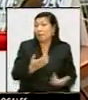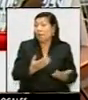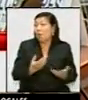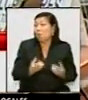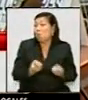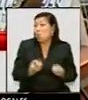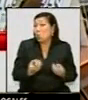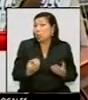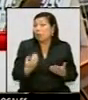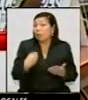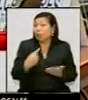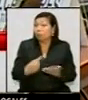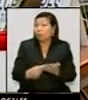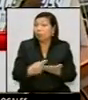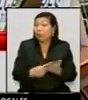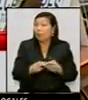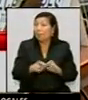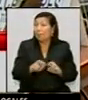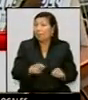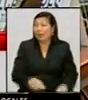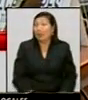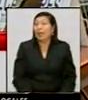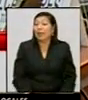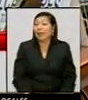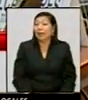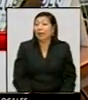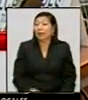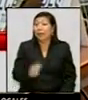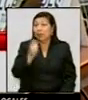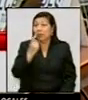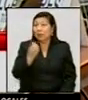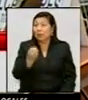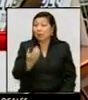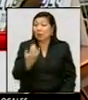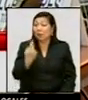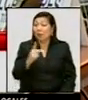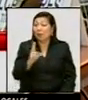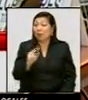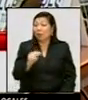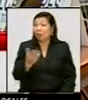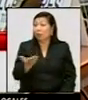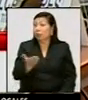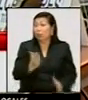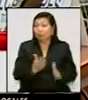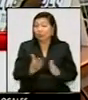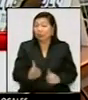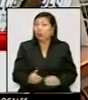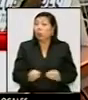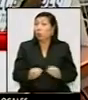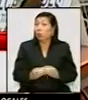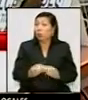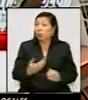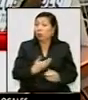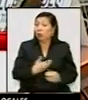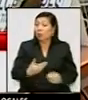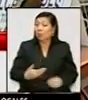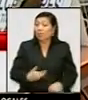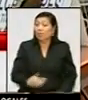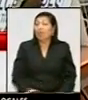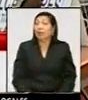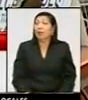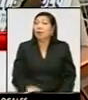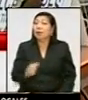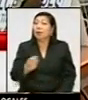ha habido un nivel de consenso en el Pleno que la verdad nos sorprende mucho, que parece que no ha habido una coordinación de la bancada de gobierno con los